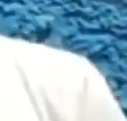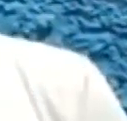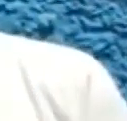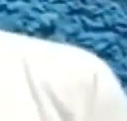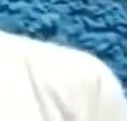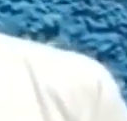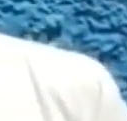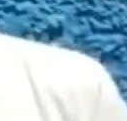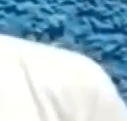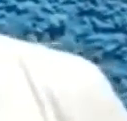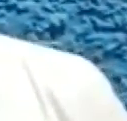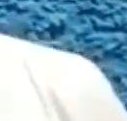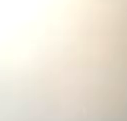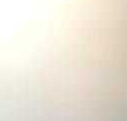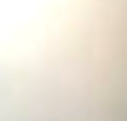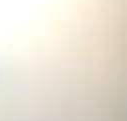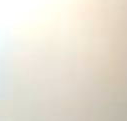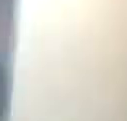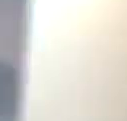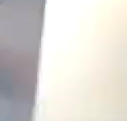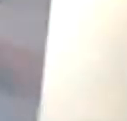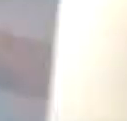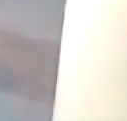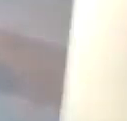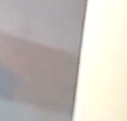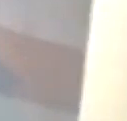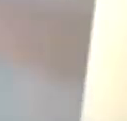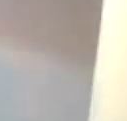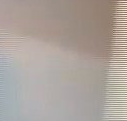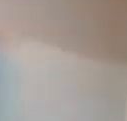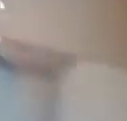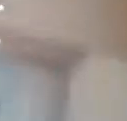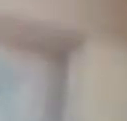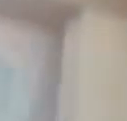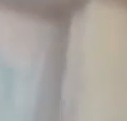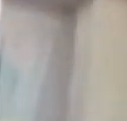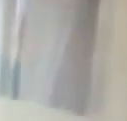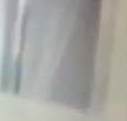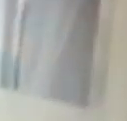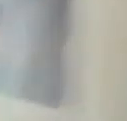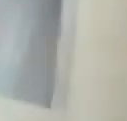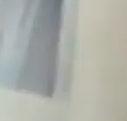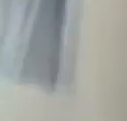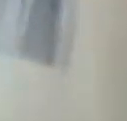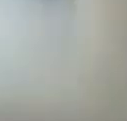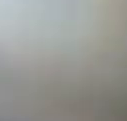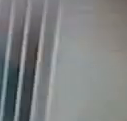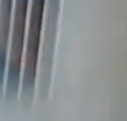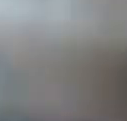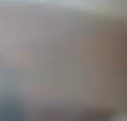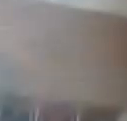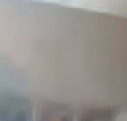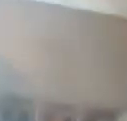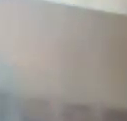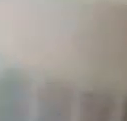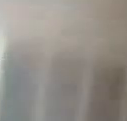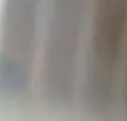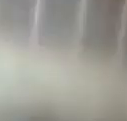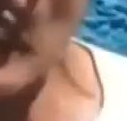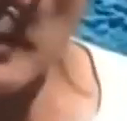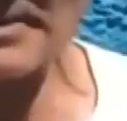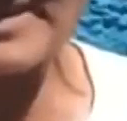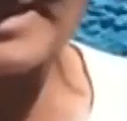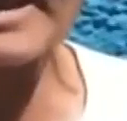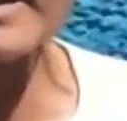estaba, en el piso 7. Fue bajando despacio, con cámara lenta, hasta que chocó en el piso 1. Cuando chocó en el piso 1 con la